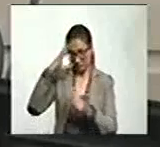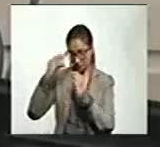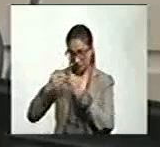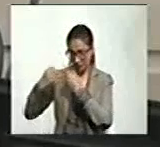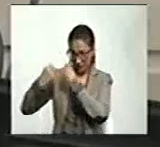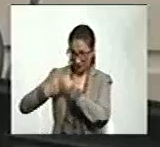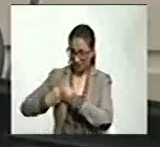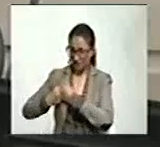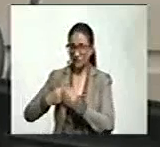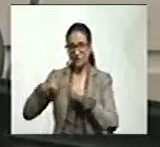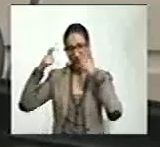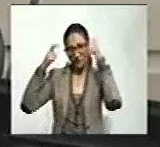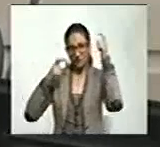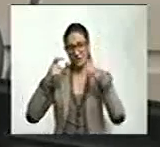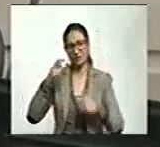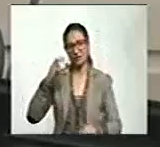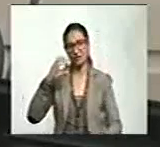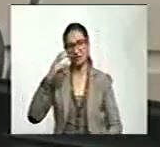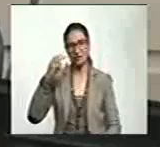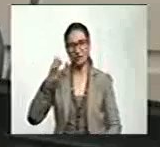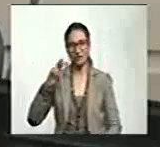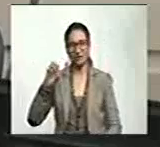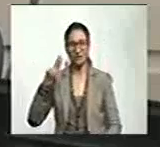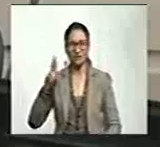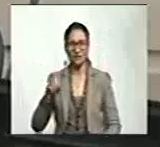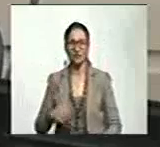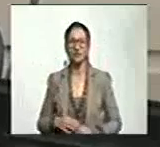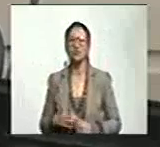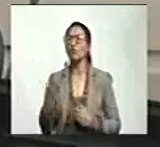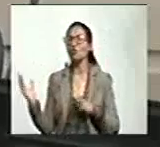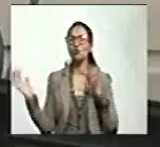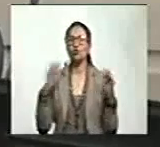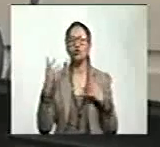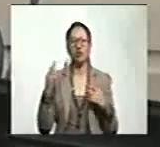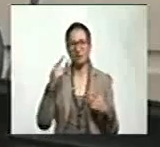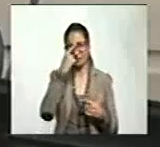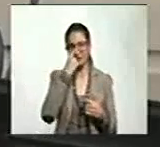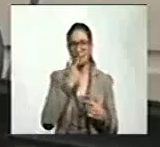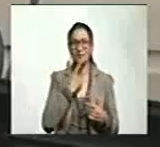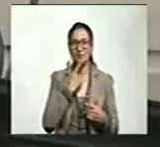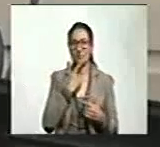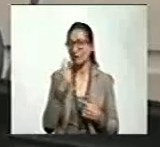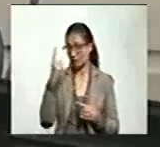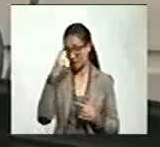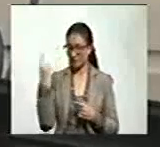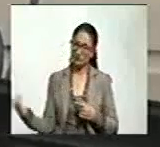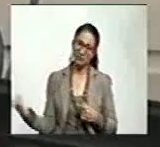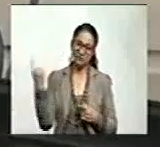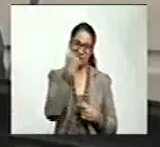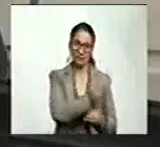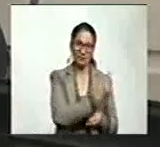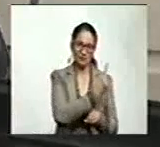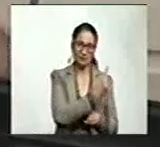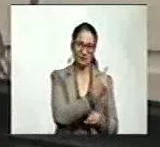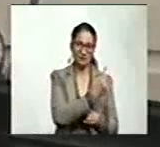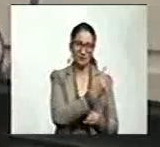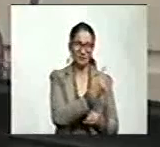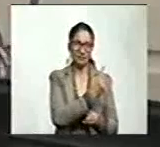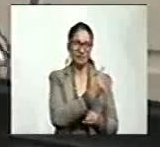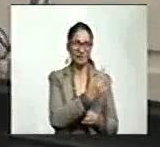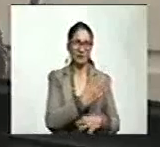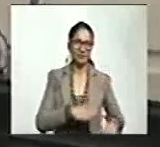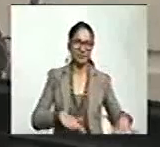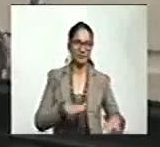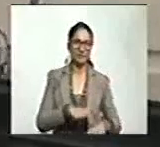venida no a la posesión sino a la reunión de Santa Marta el envío de mled prácticamente a unas mazmorras